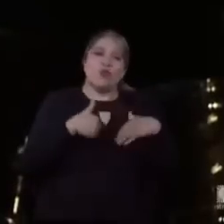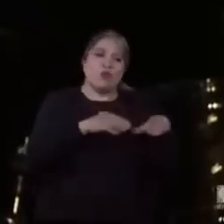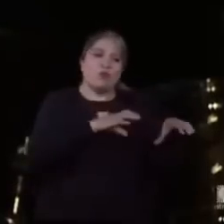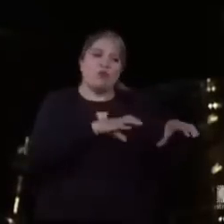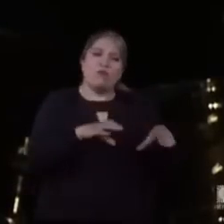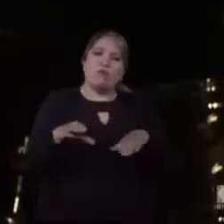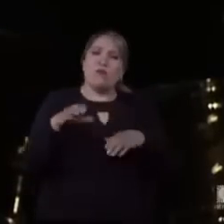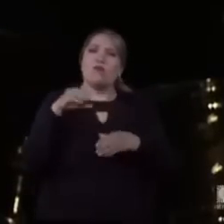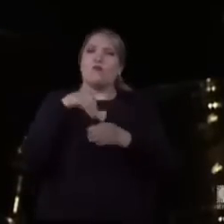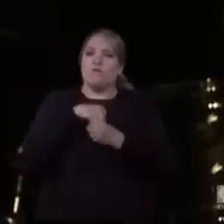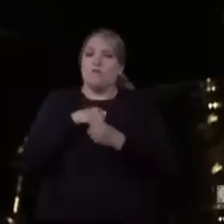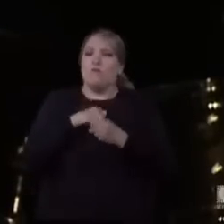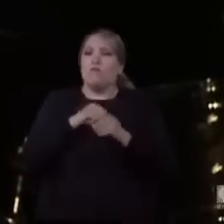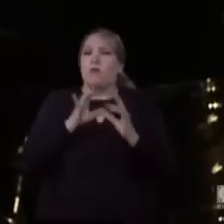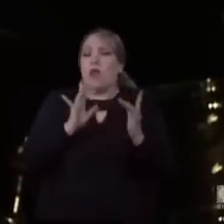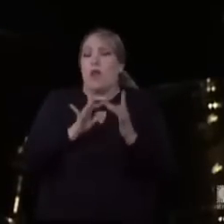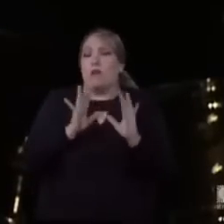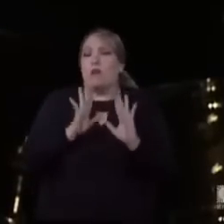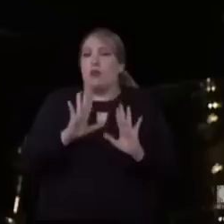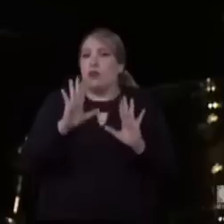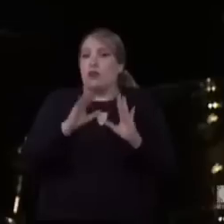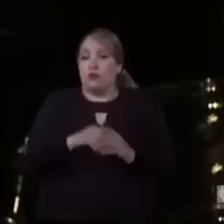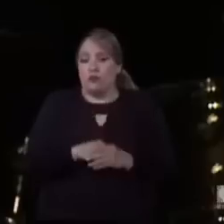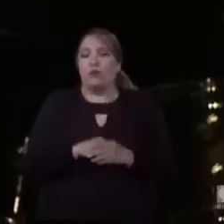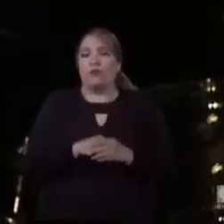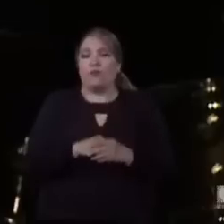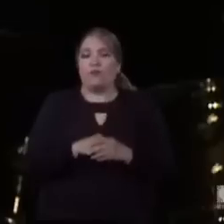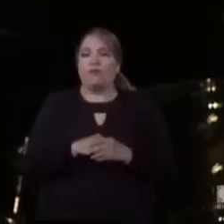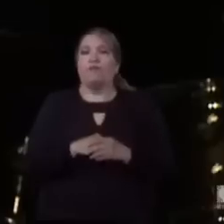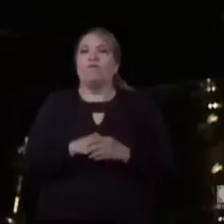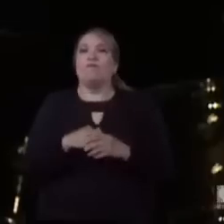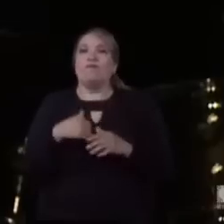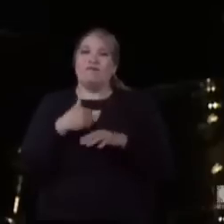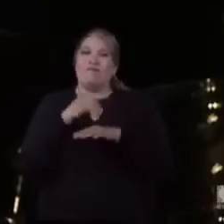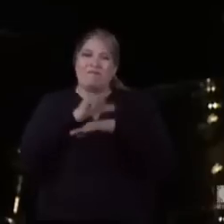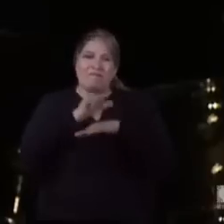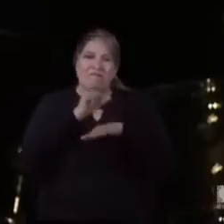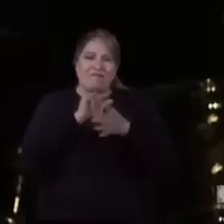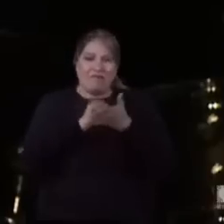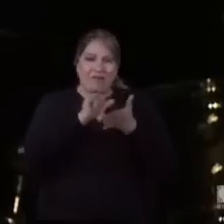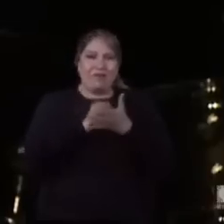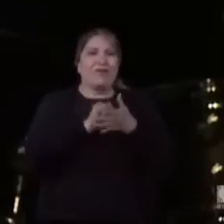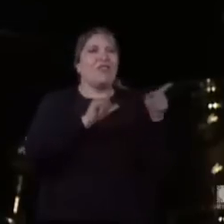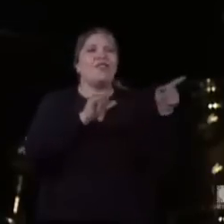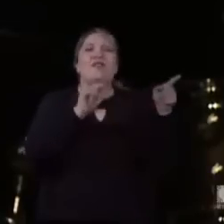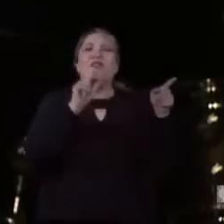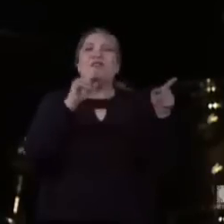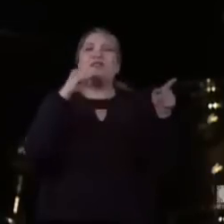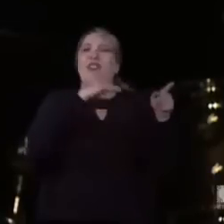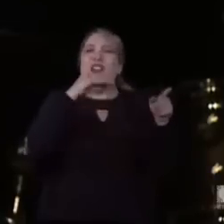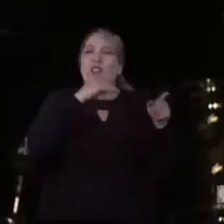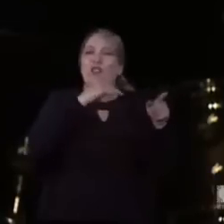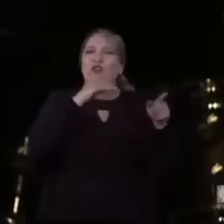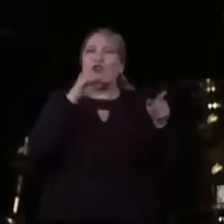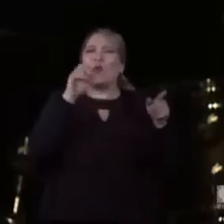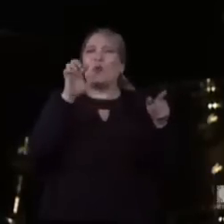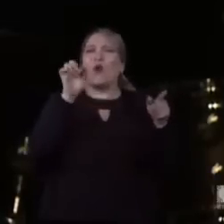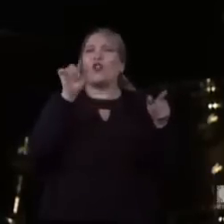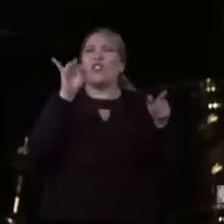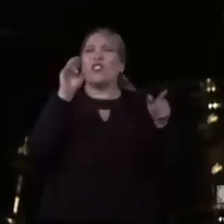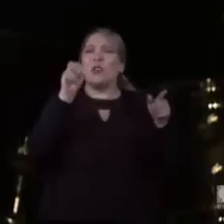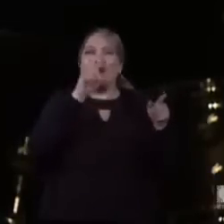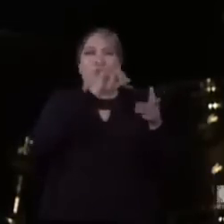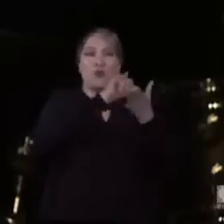de un comportamiento corporativo persistente, como se evidenció cuando los falsos positivos se dieron de una el día en que